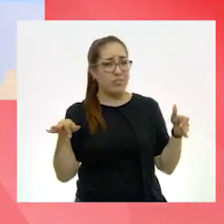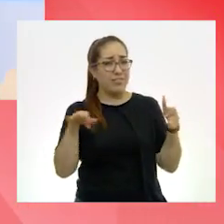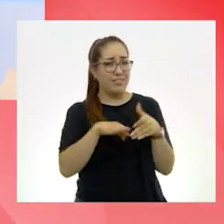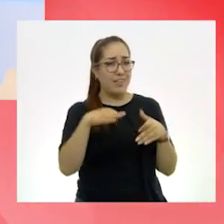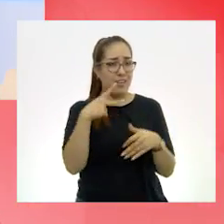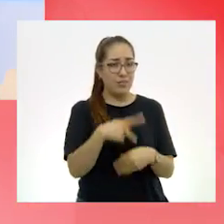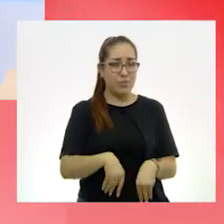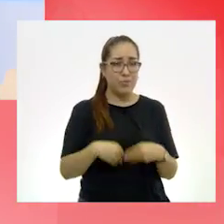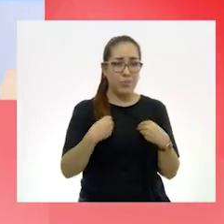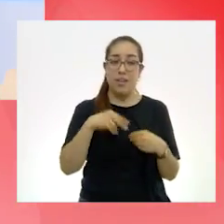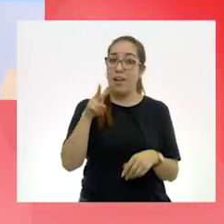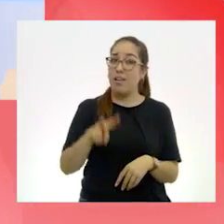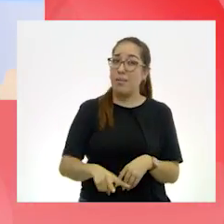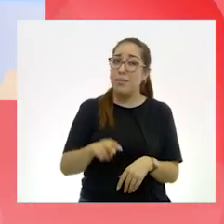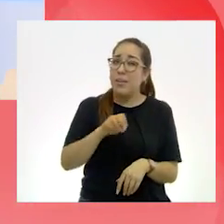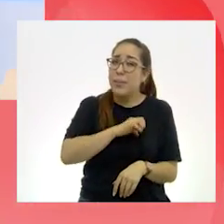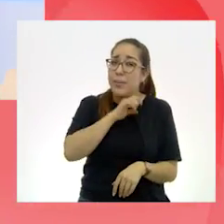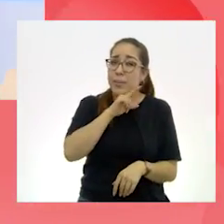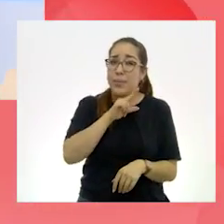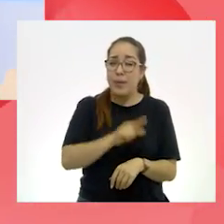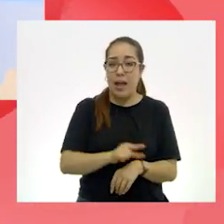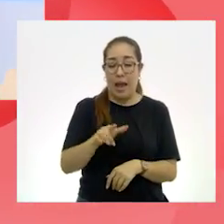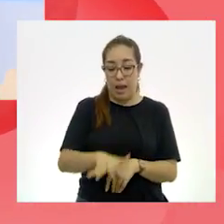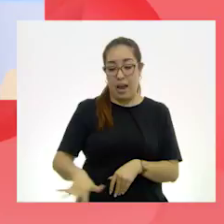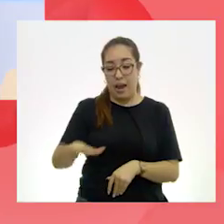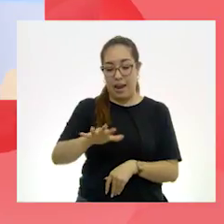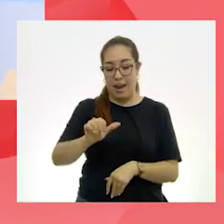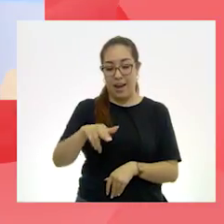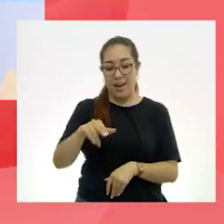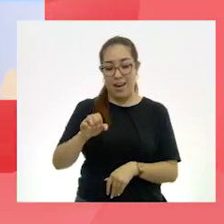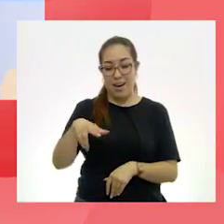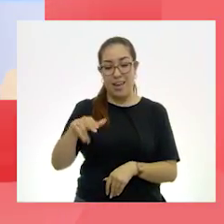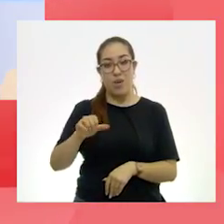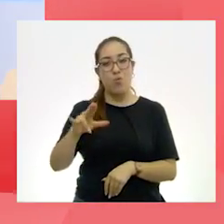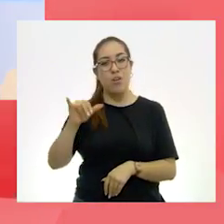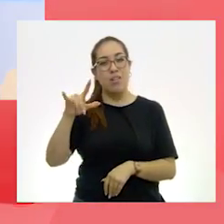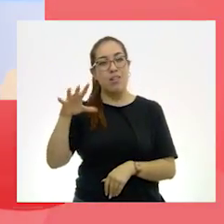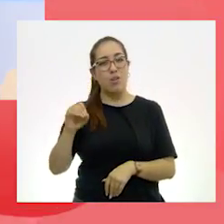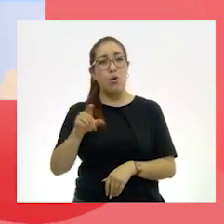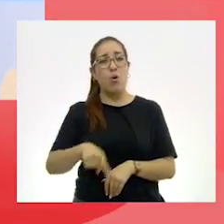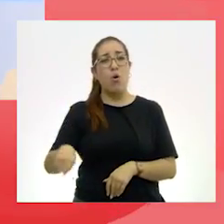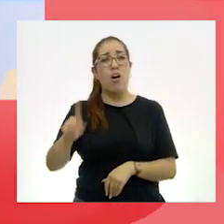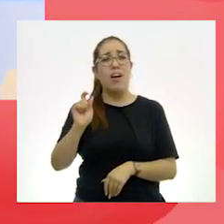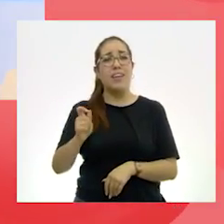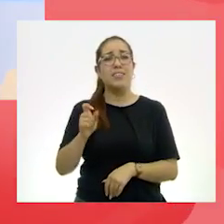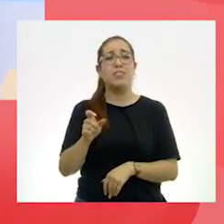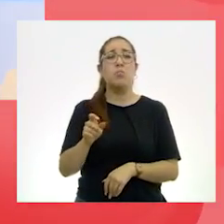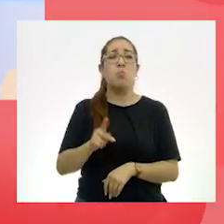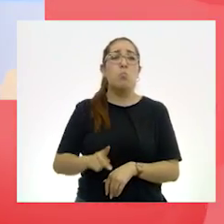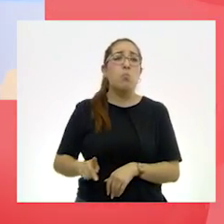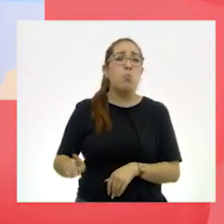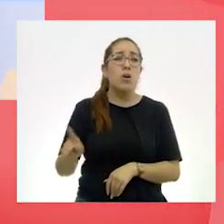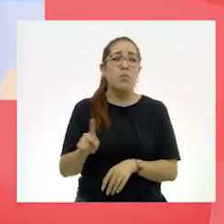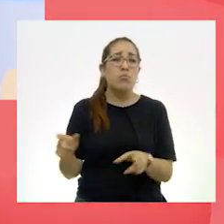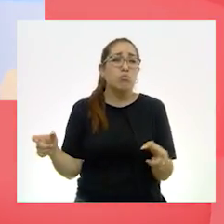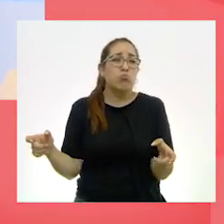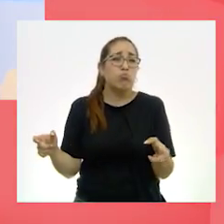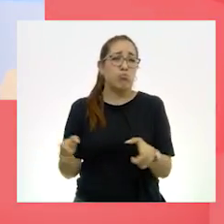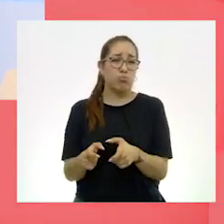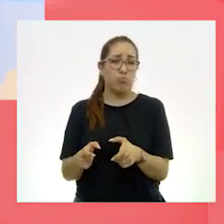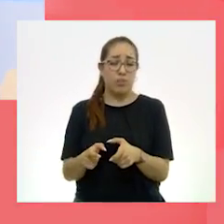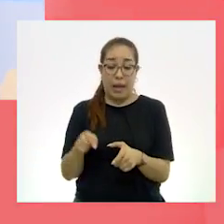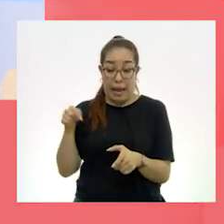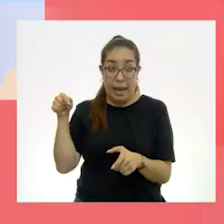es muy especial, porque Anenecuilco era un pueblito, no era una ciudad. O sea, pero dentro de